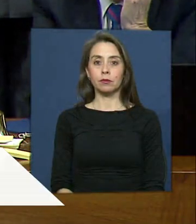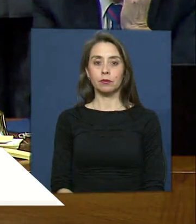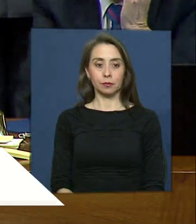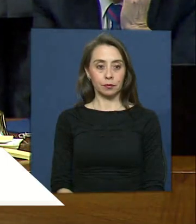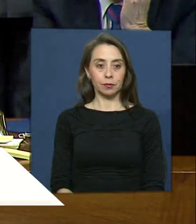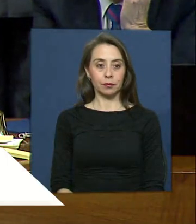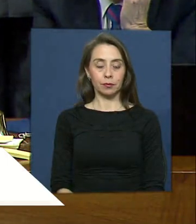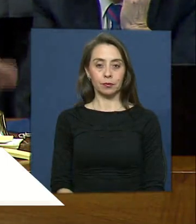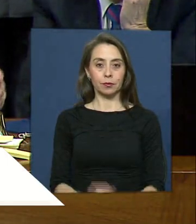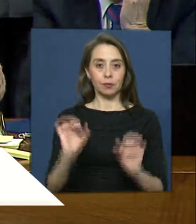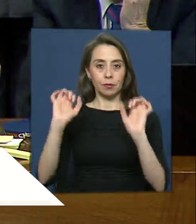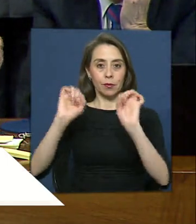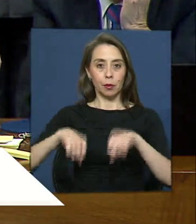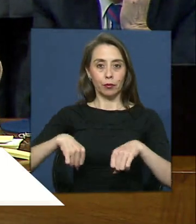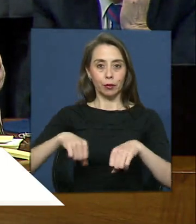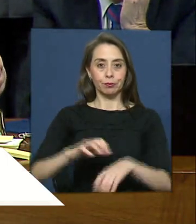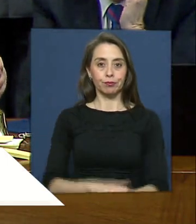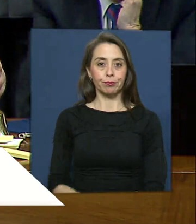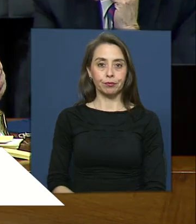Aprobado,